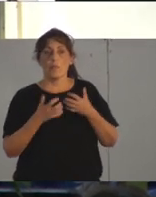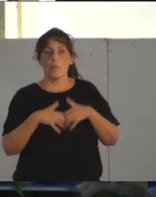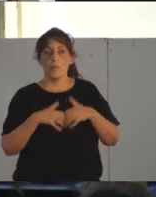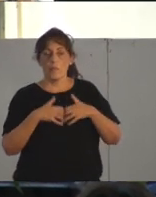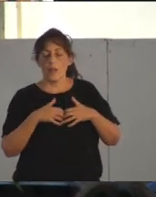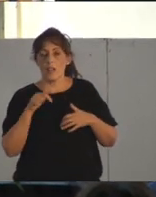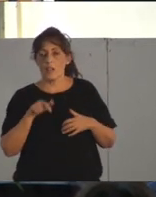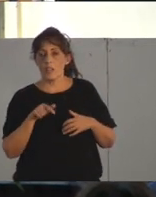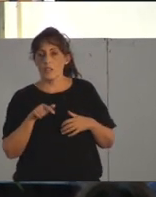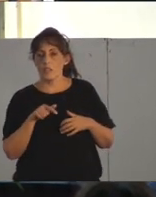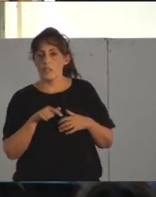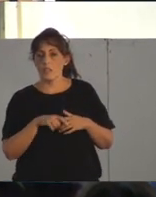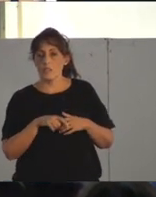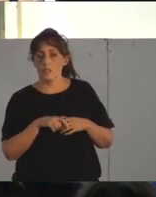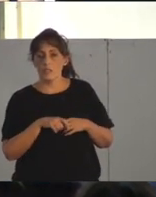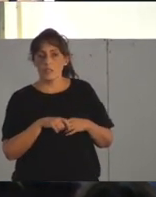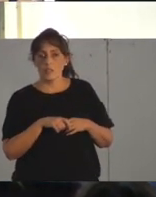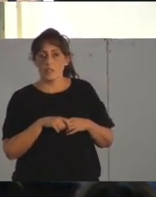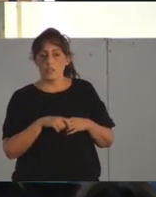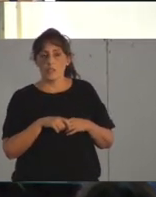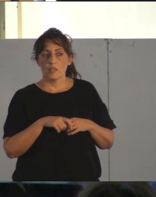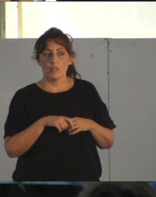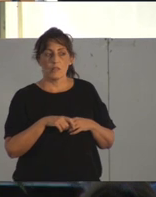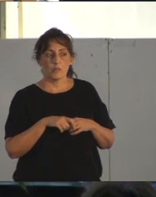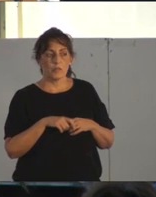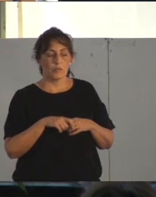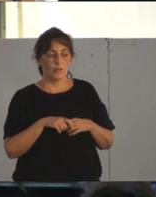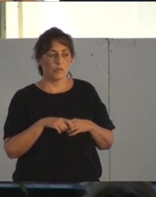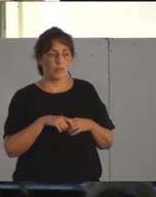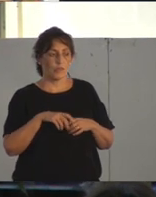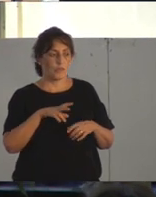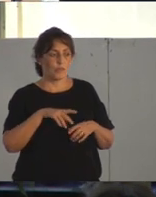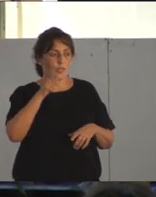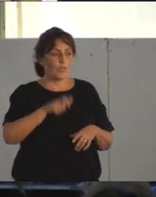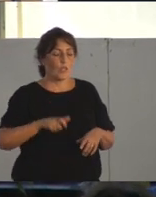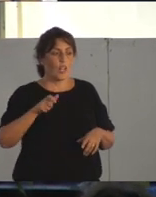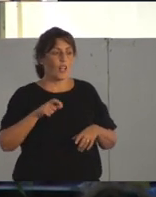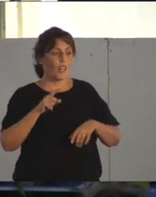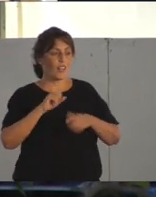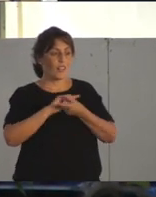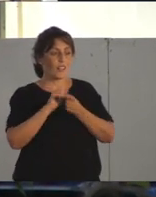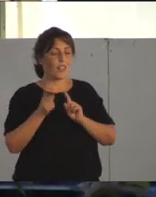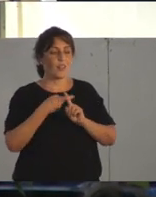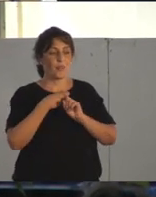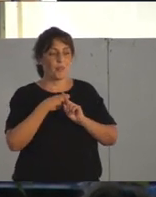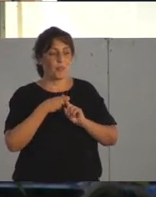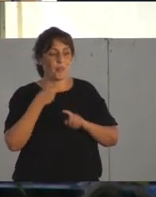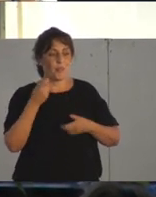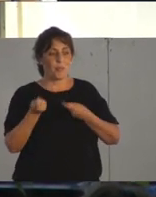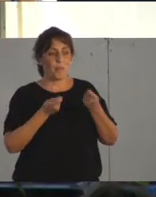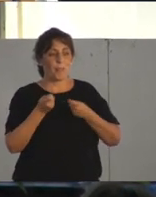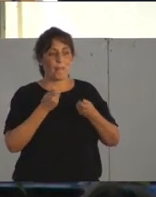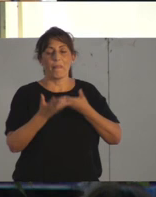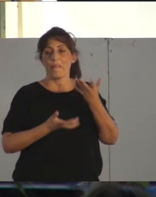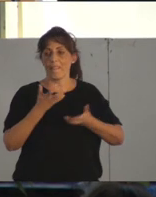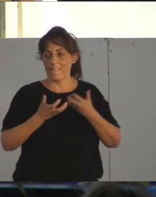importantes, lo que es fundamental es la valoración previa de la persona y sobre todo la coordinación con la cocina. Los logopedas en